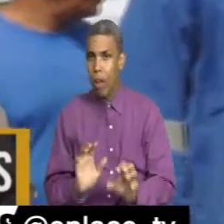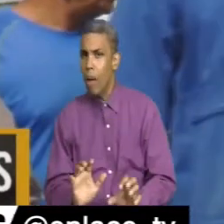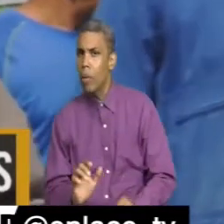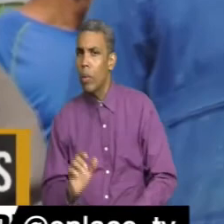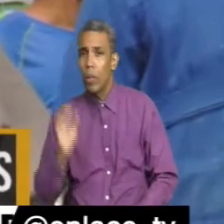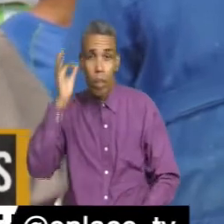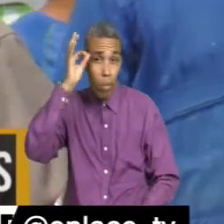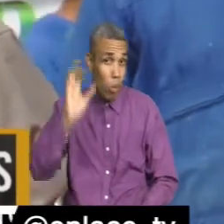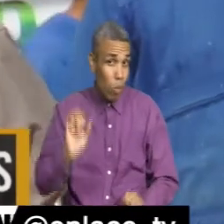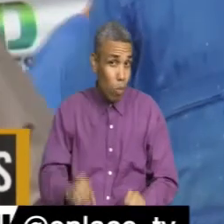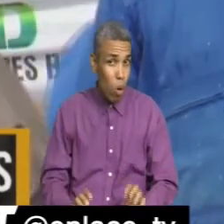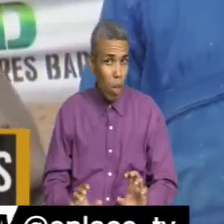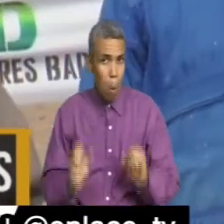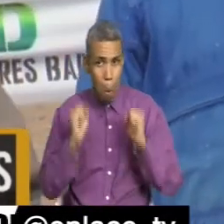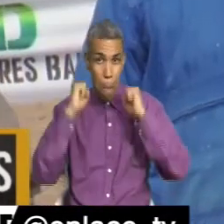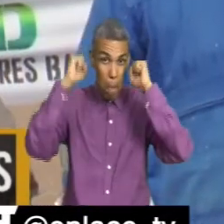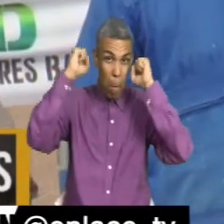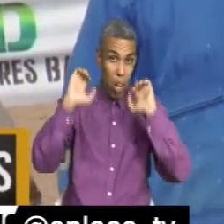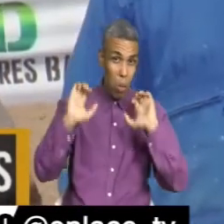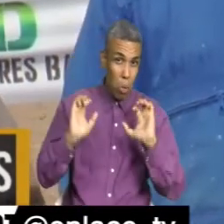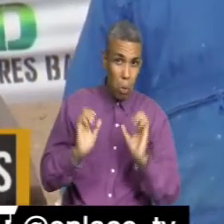o qué van a hacer? Pues